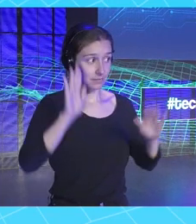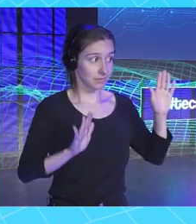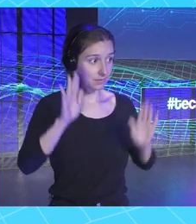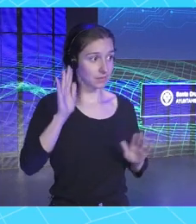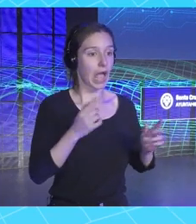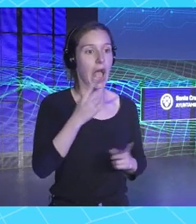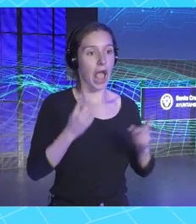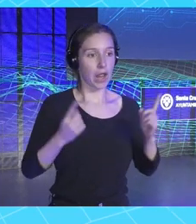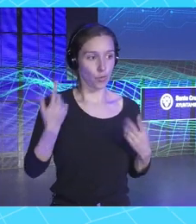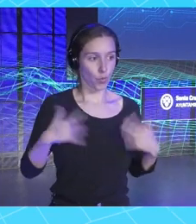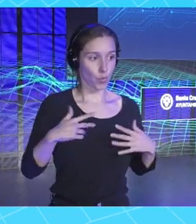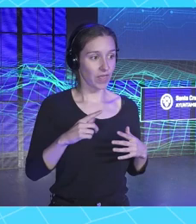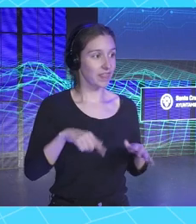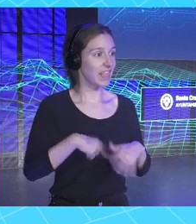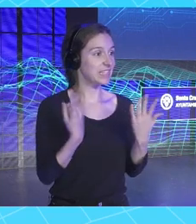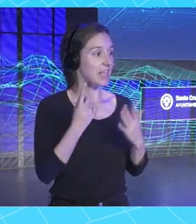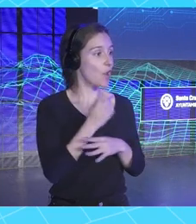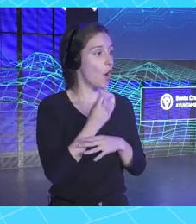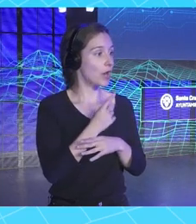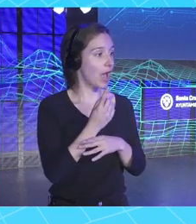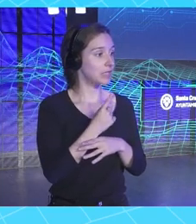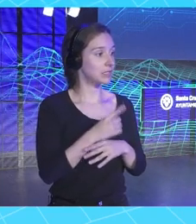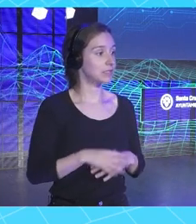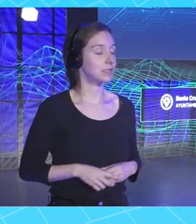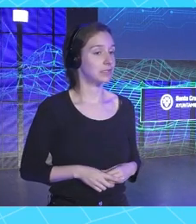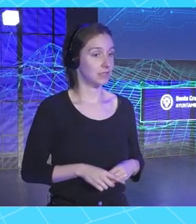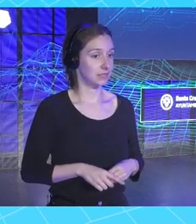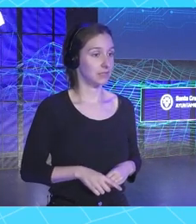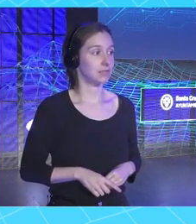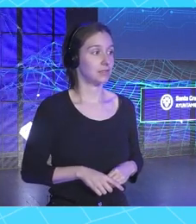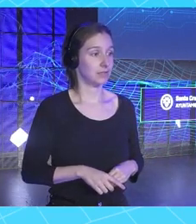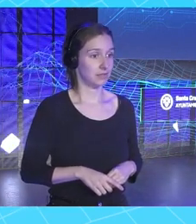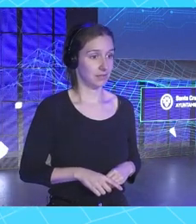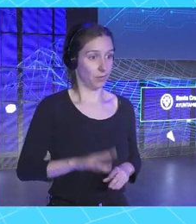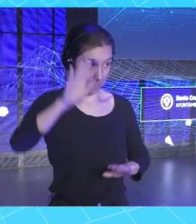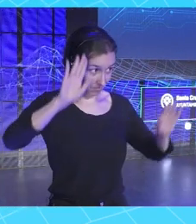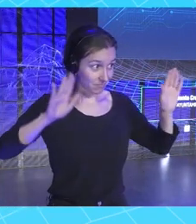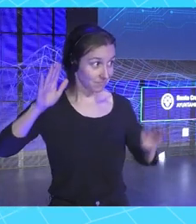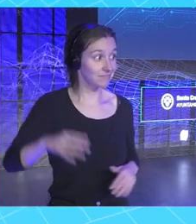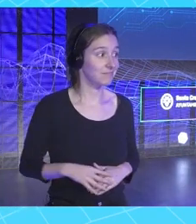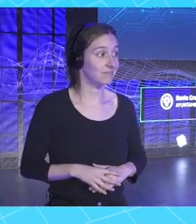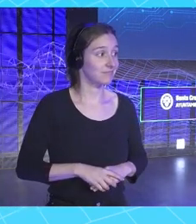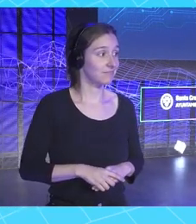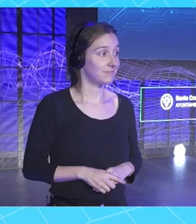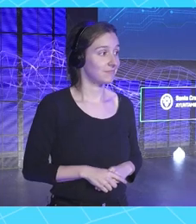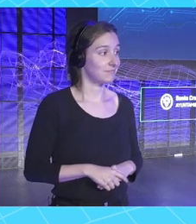Hay alguno por ahí Que qué pasa 16 horas está ahí como Sube Sube sube sube